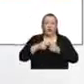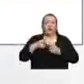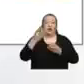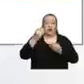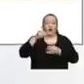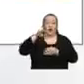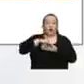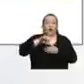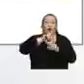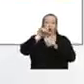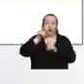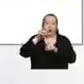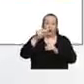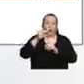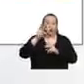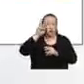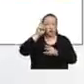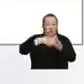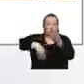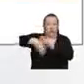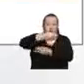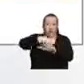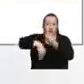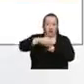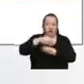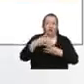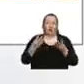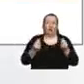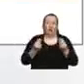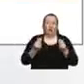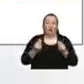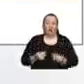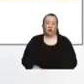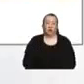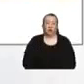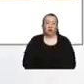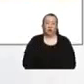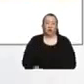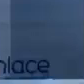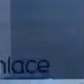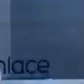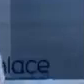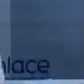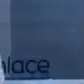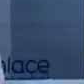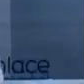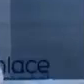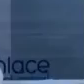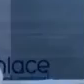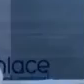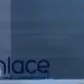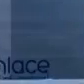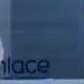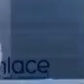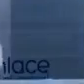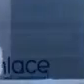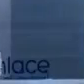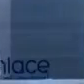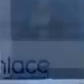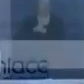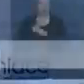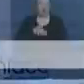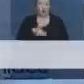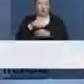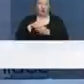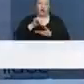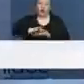traído que se declaren peleador que son imposibles un país institucionalizado verdaderamente democrático da de sus